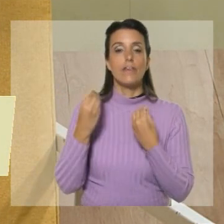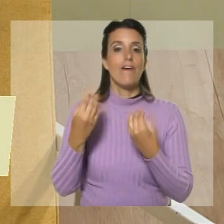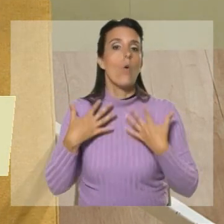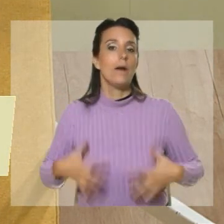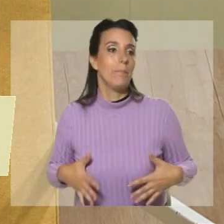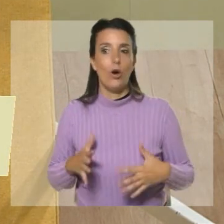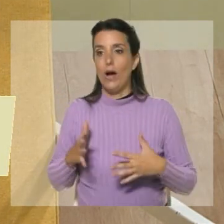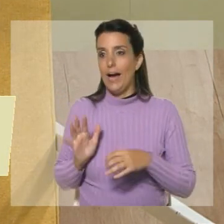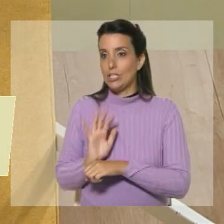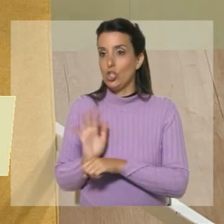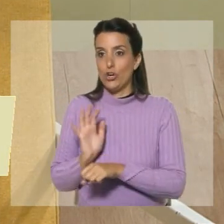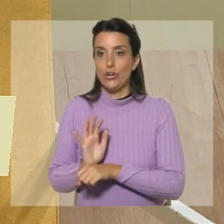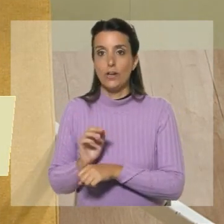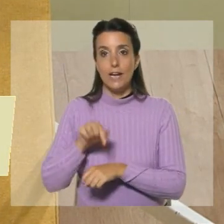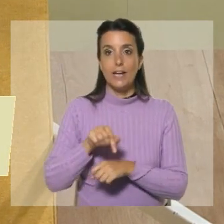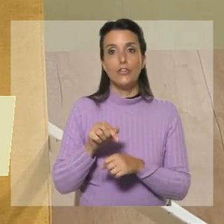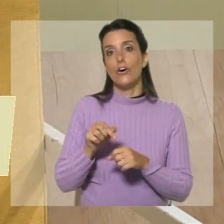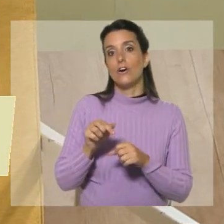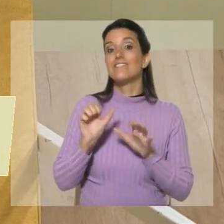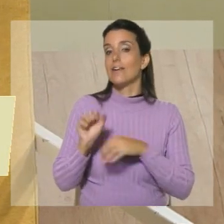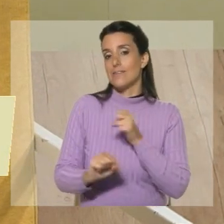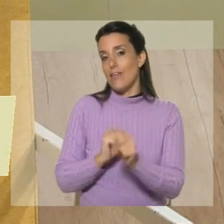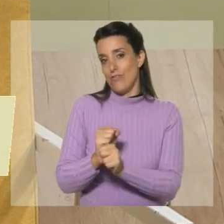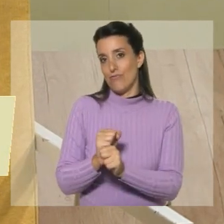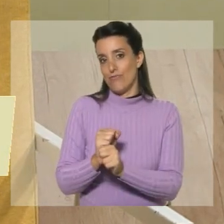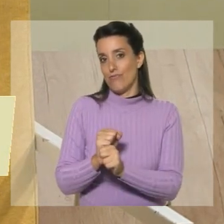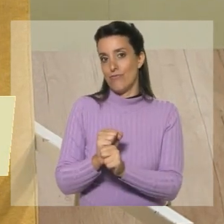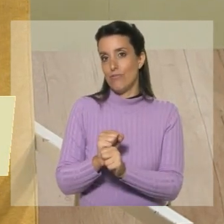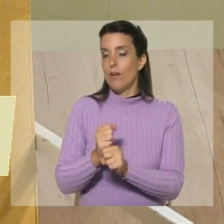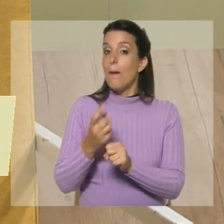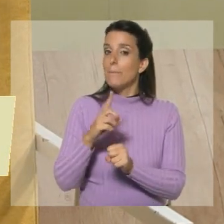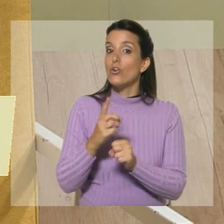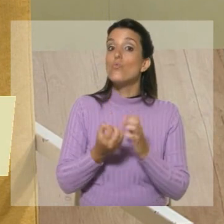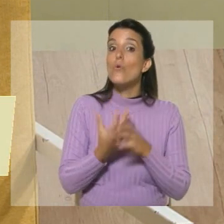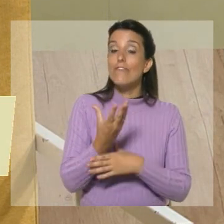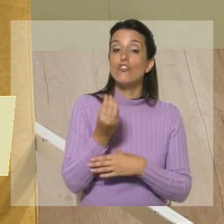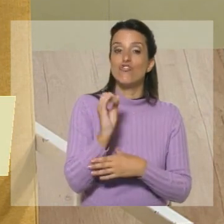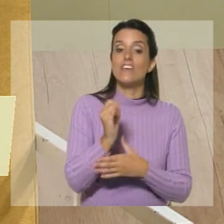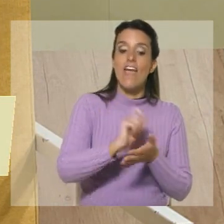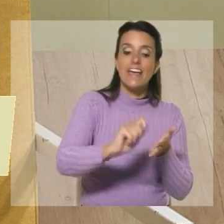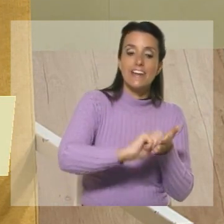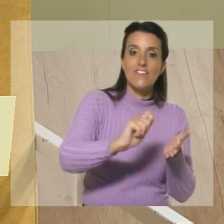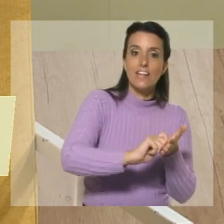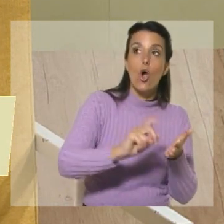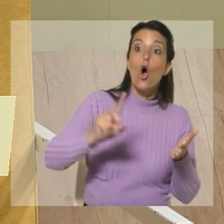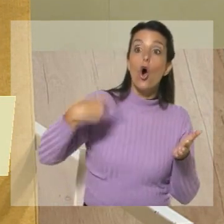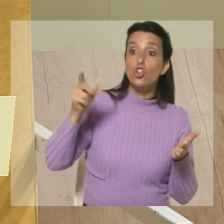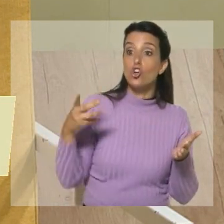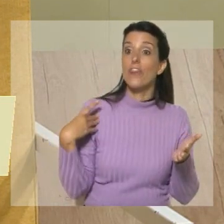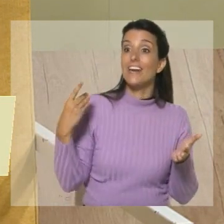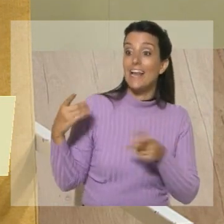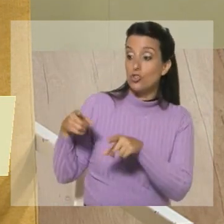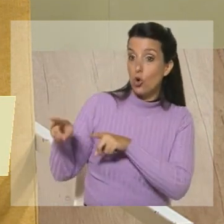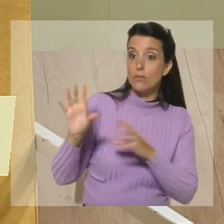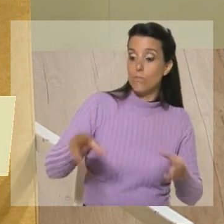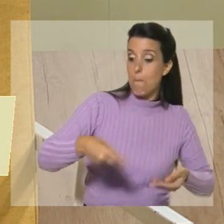cuerpo. Y esto es muy, o sea, nuevo, ya vamos a 10 años, pero fue nuevo esto de escribir, llevarlo a un director, también permitirle al director o a la